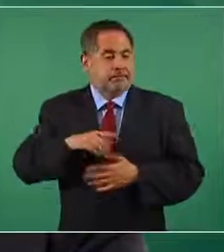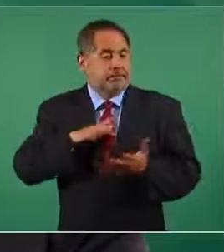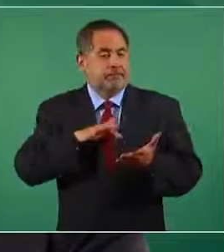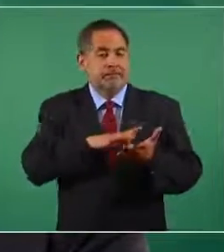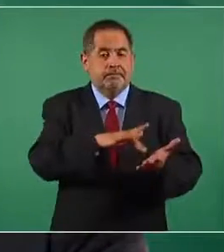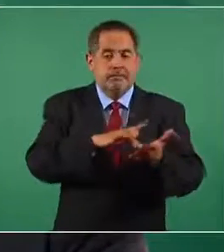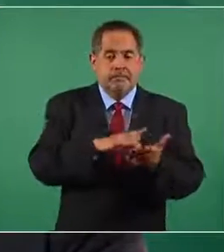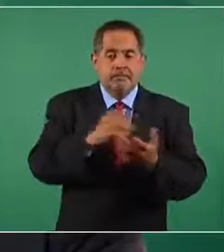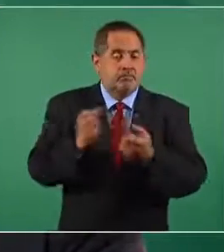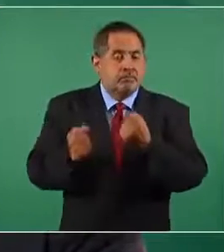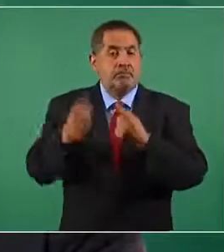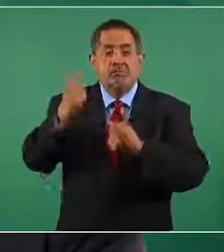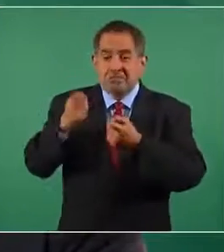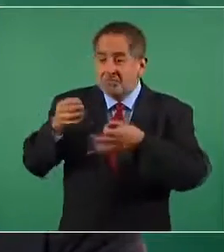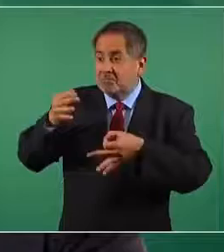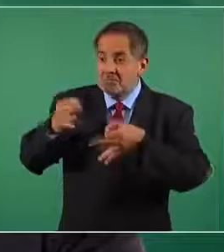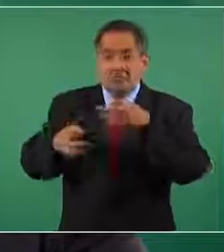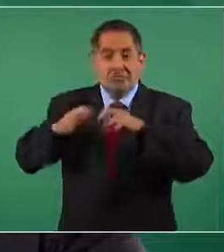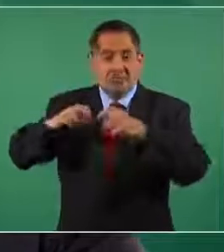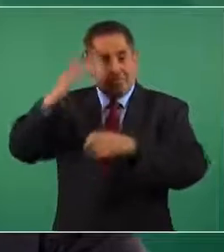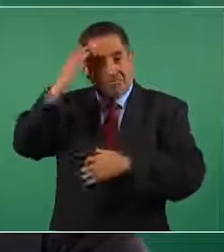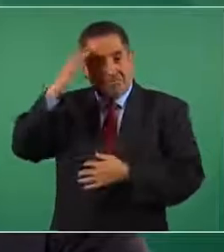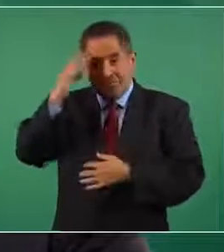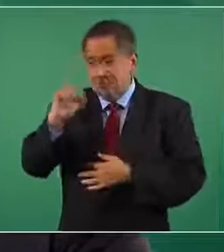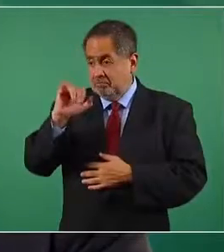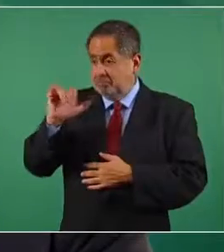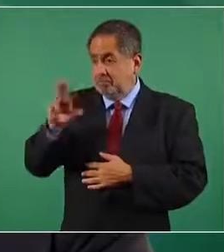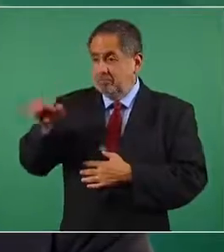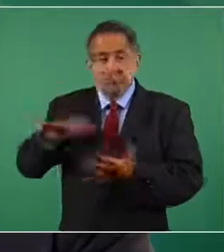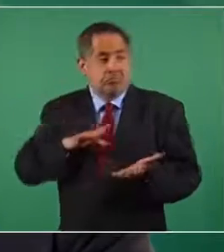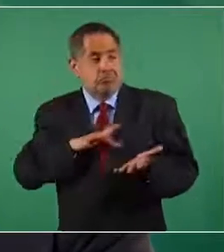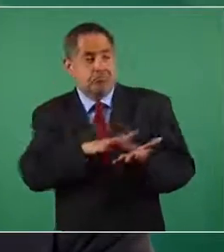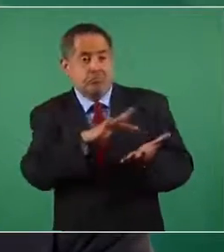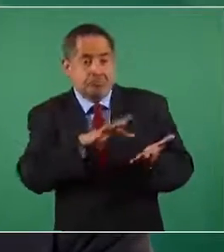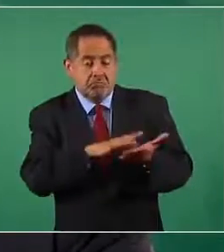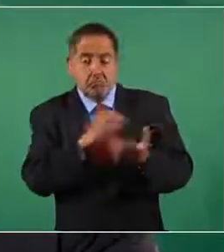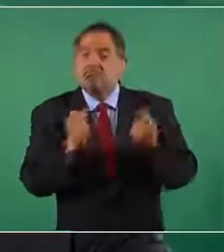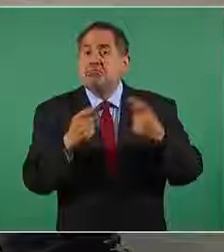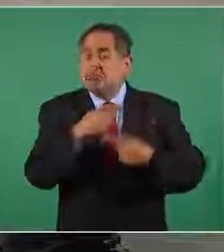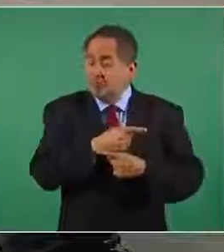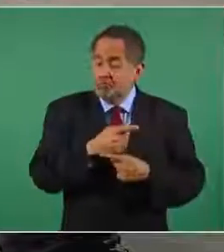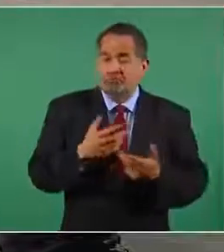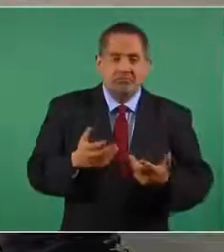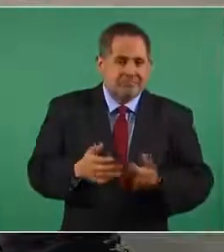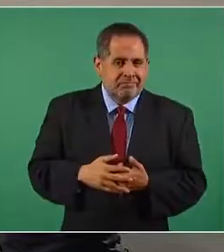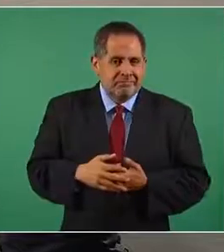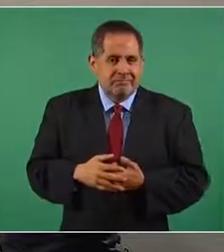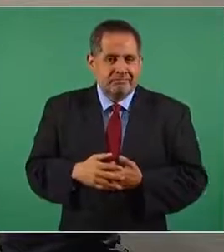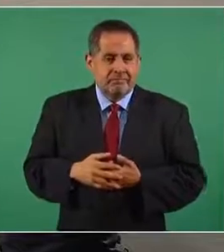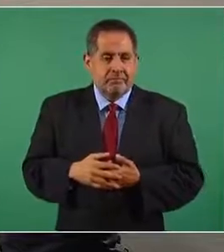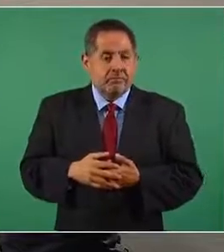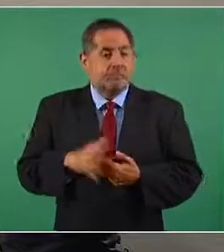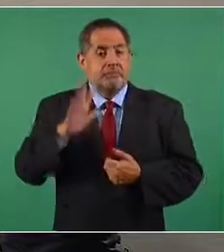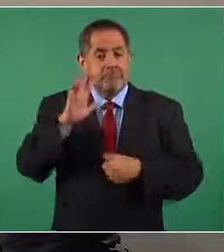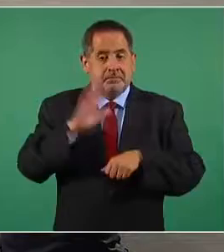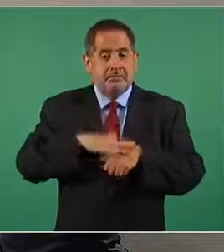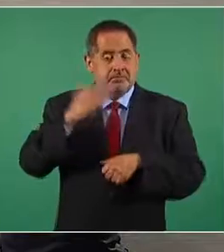ministros de la Suprema Corte, porque hasta se les amplió el